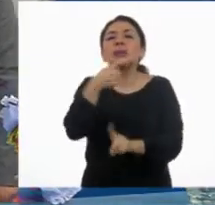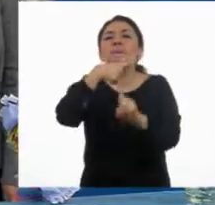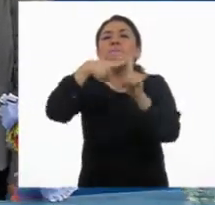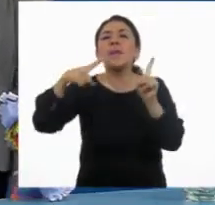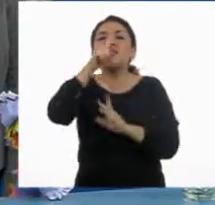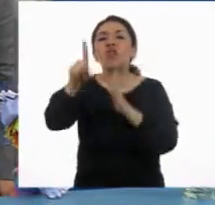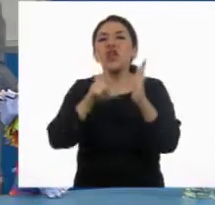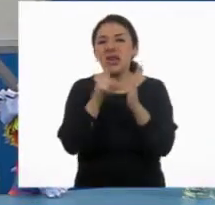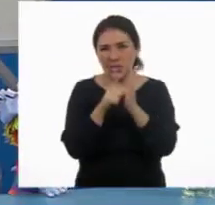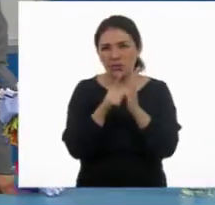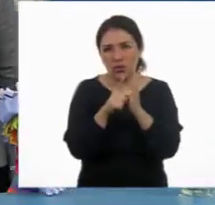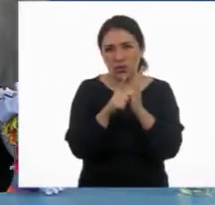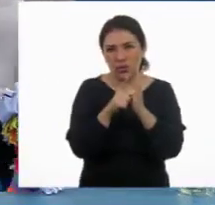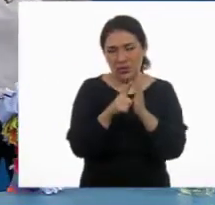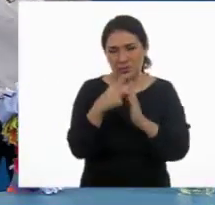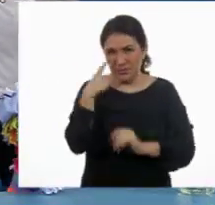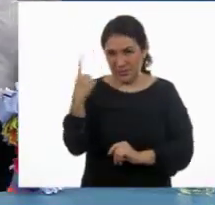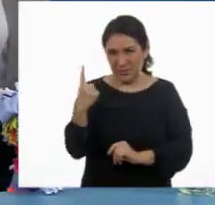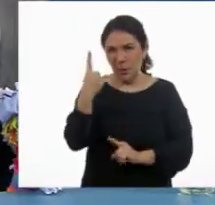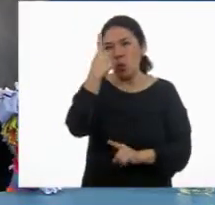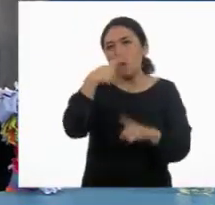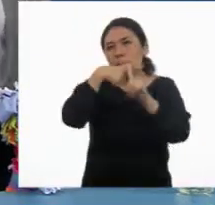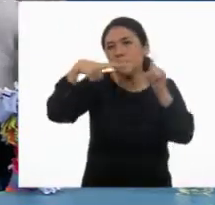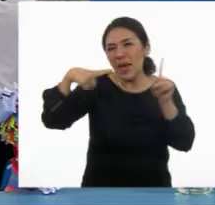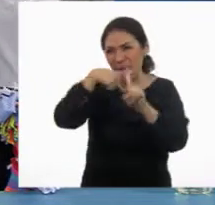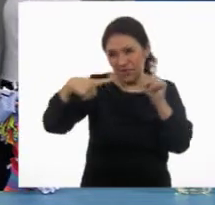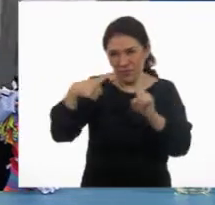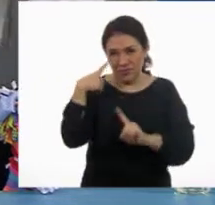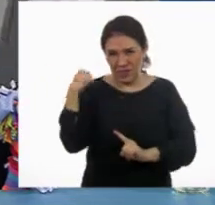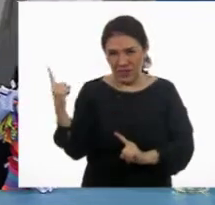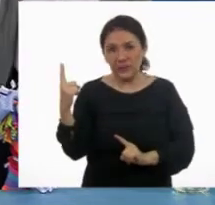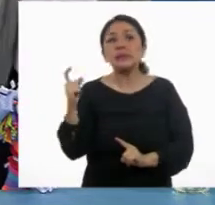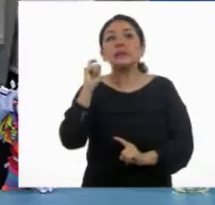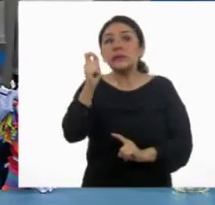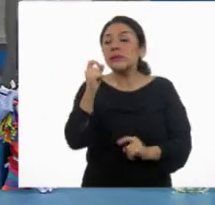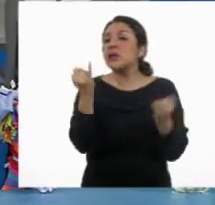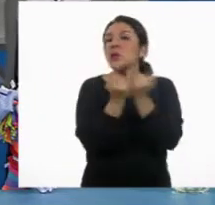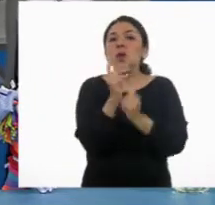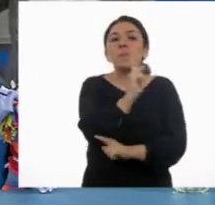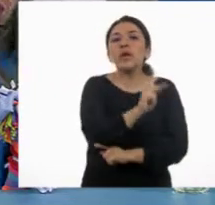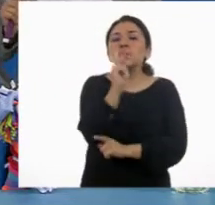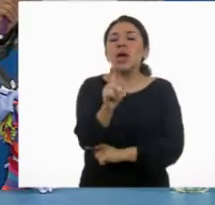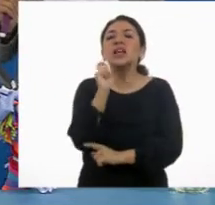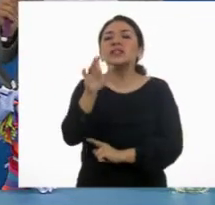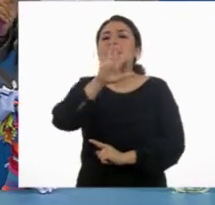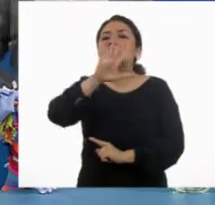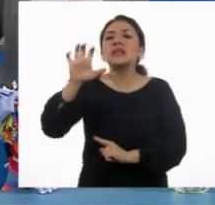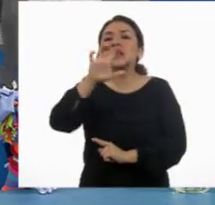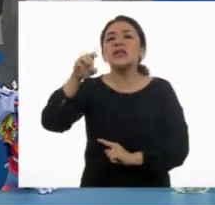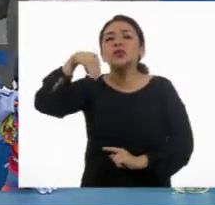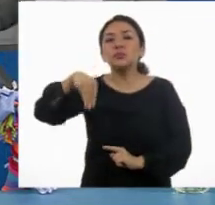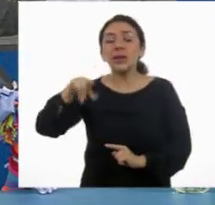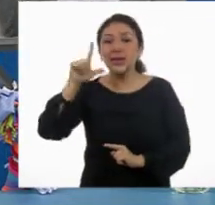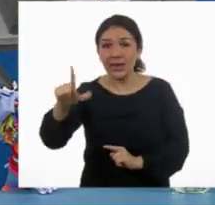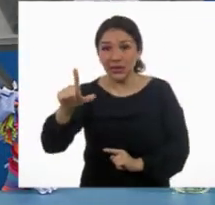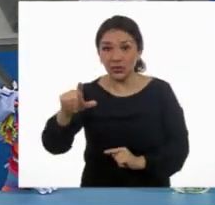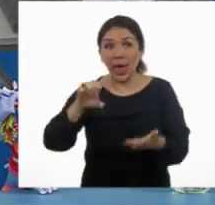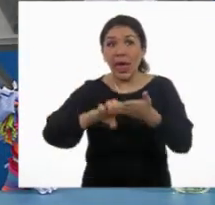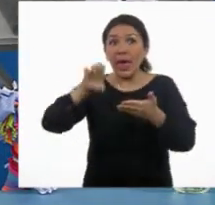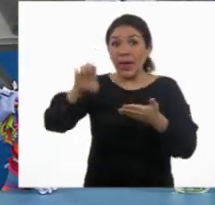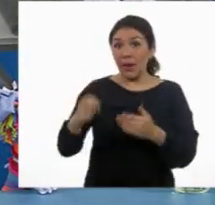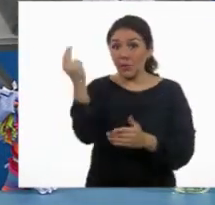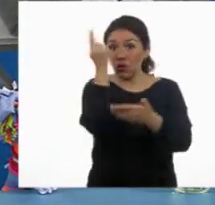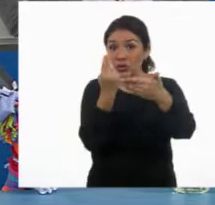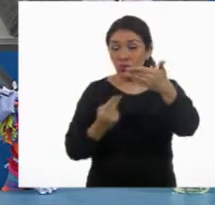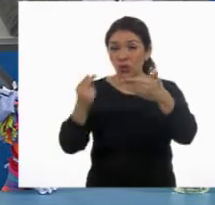medio litro de fracción, medio litro. Y es lo mismo que 500 mililitros. Y el ejemplo en el